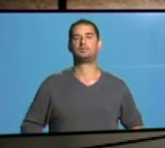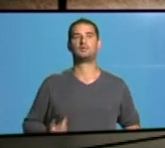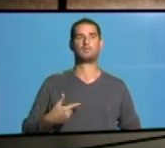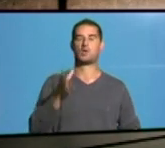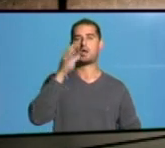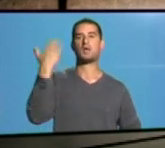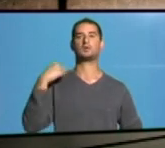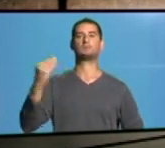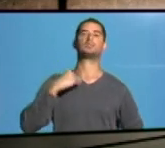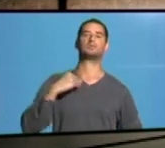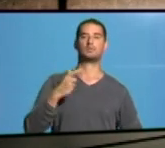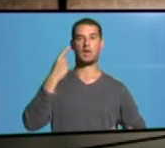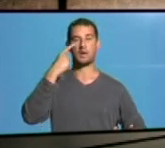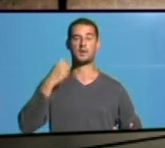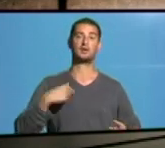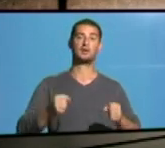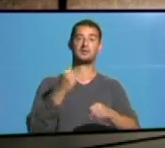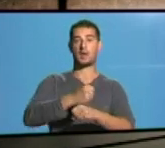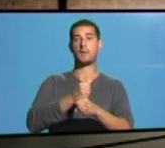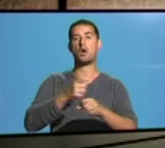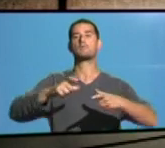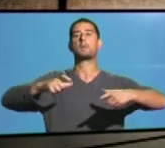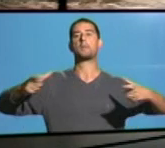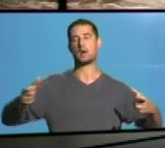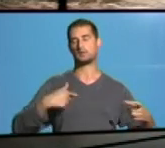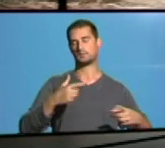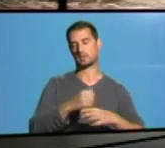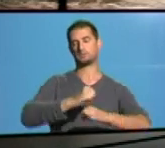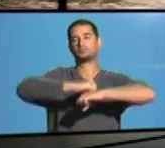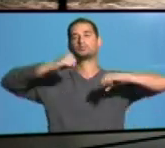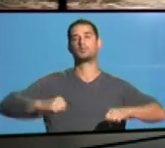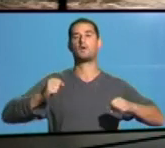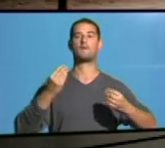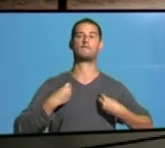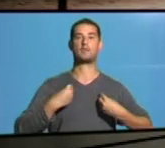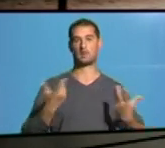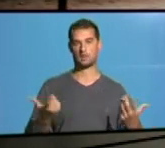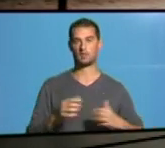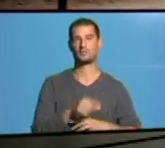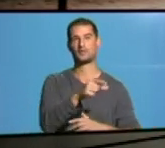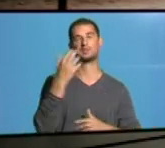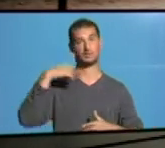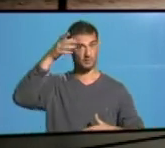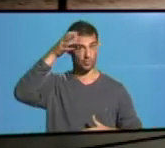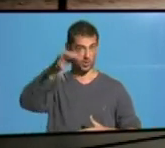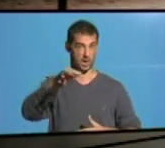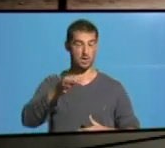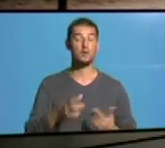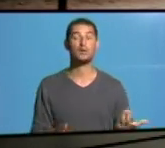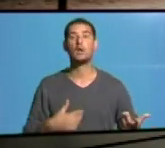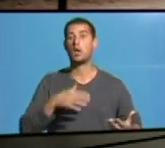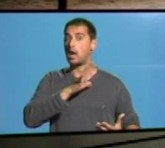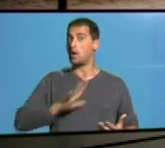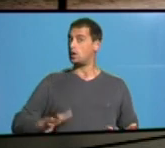e confían en que contribúa a creación de emprego e asentar a poboación neste concello eminentemente rural. Polo momento, xa